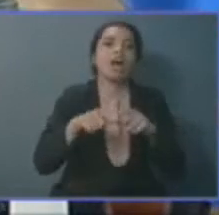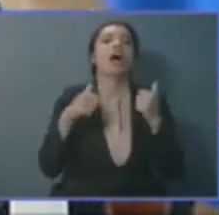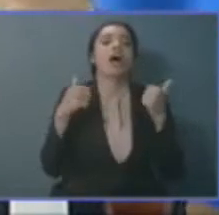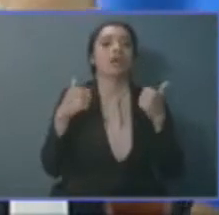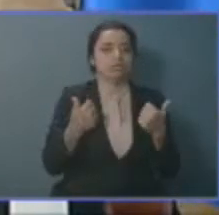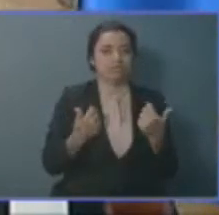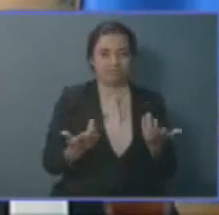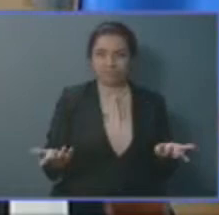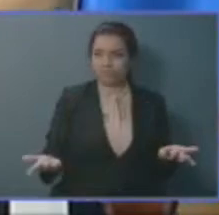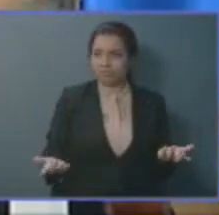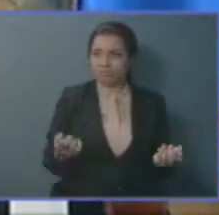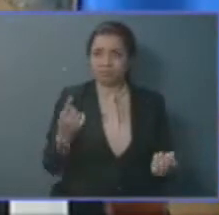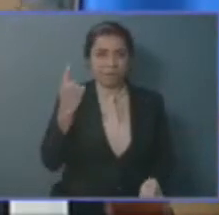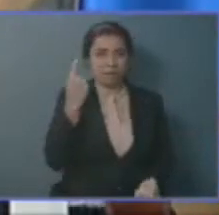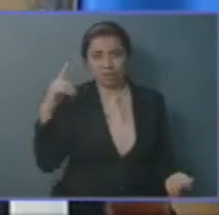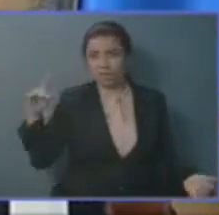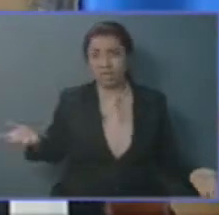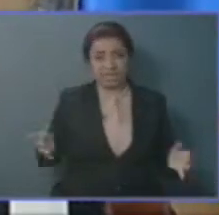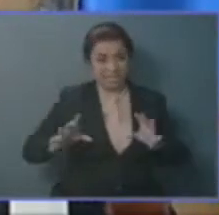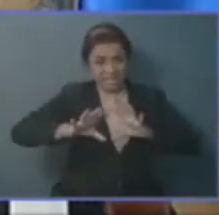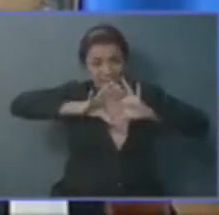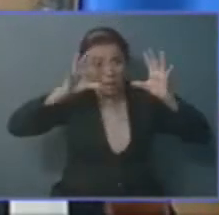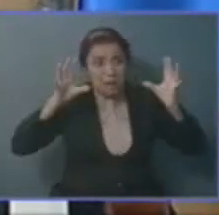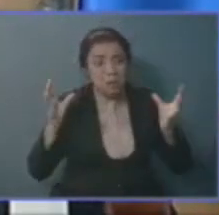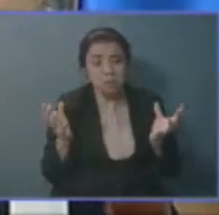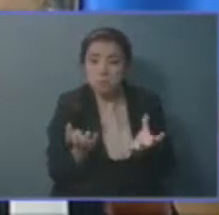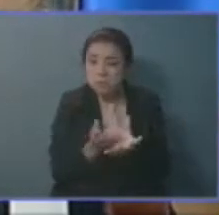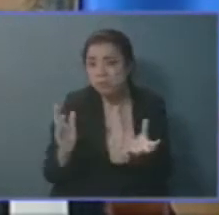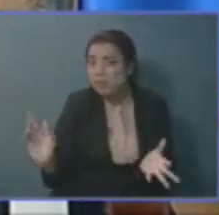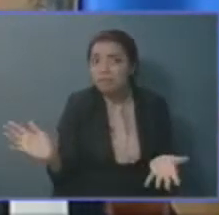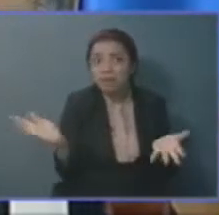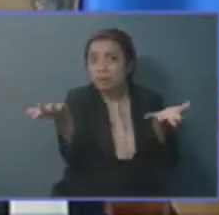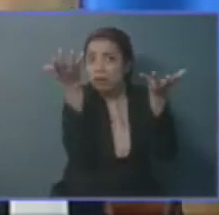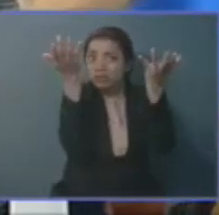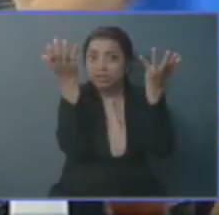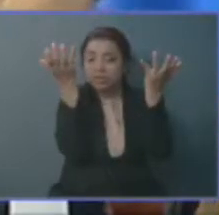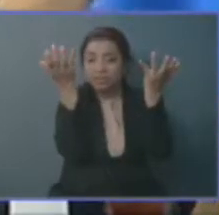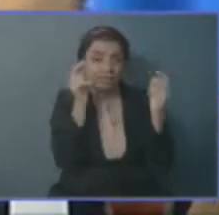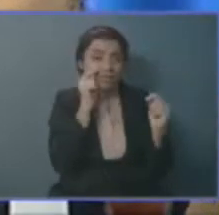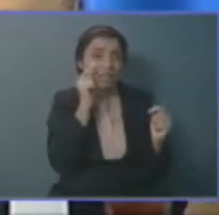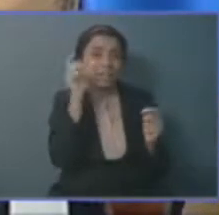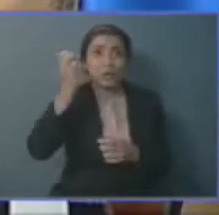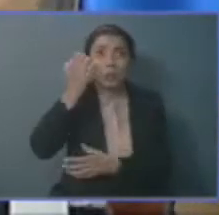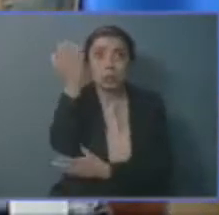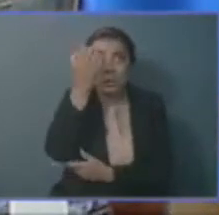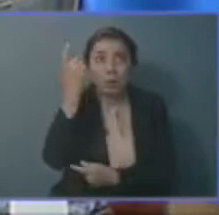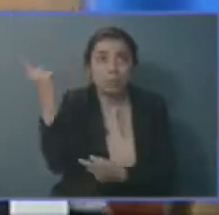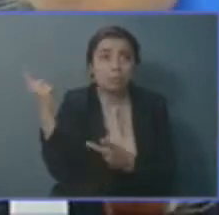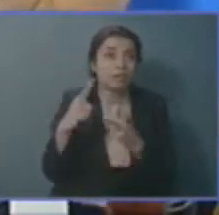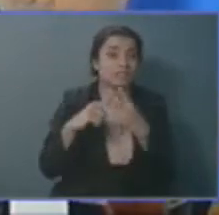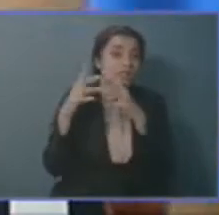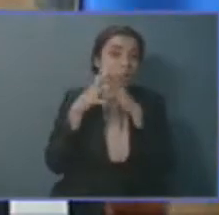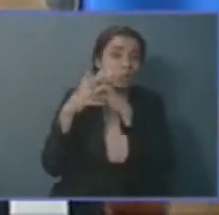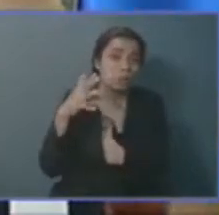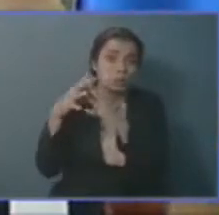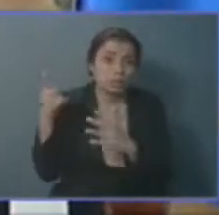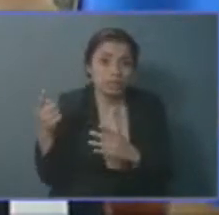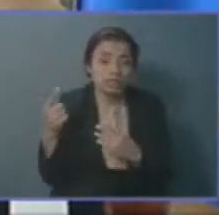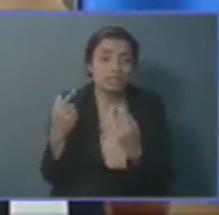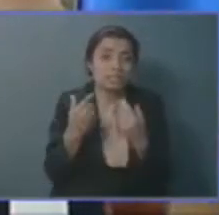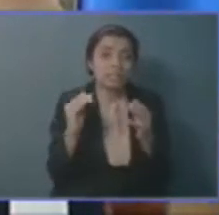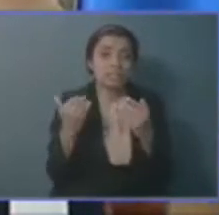Los científicos más prestigiosos del mundo, en Europa, en Estados Unidos, en las distintas